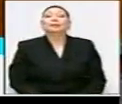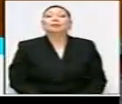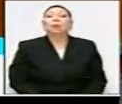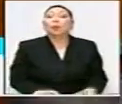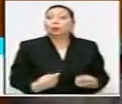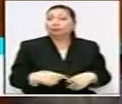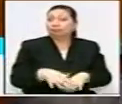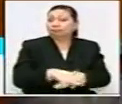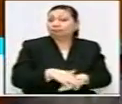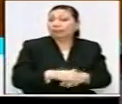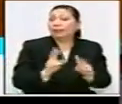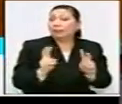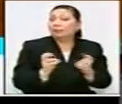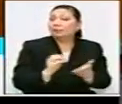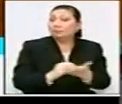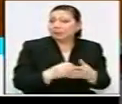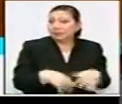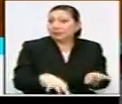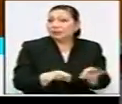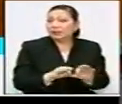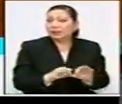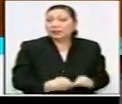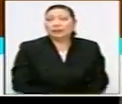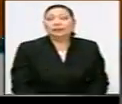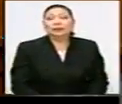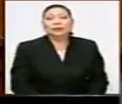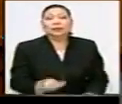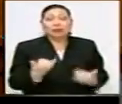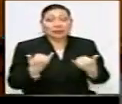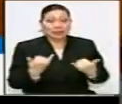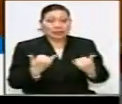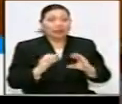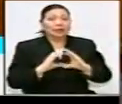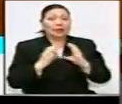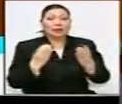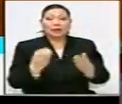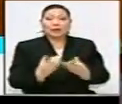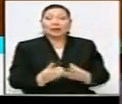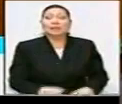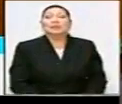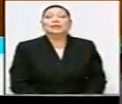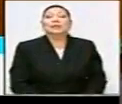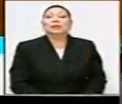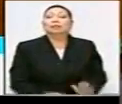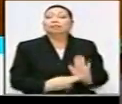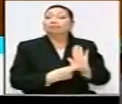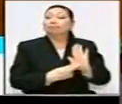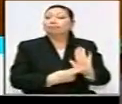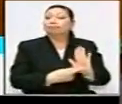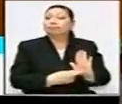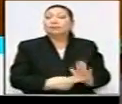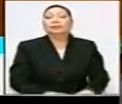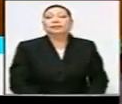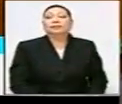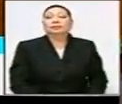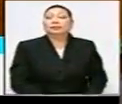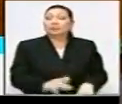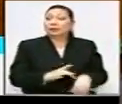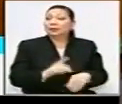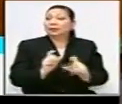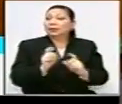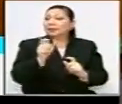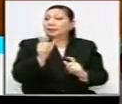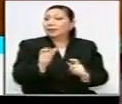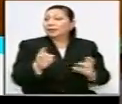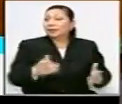cuando tratamos un tema tan importante como el de la institucionalidad, que representa la inmunidad